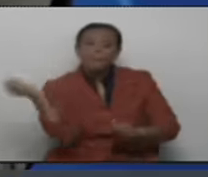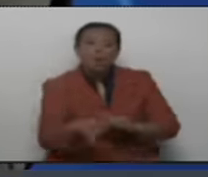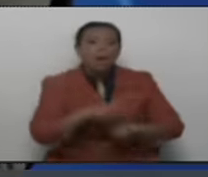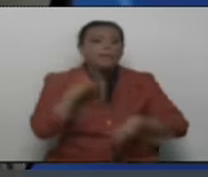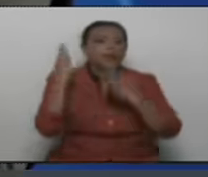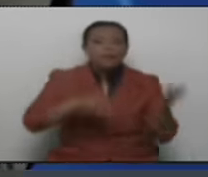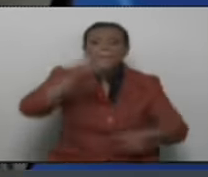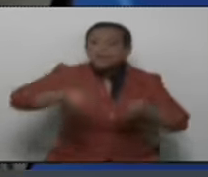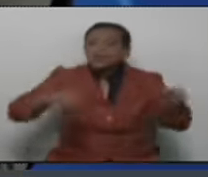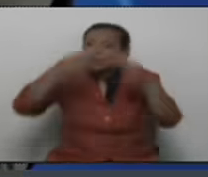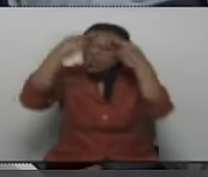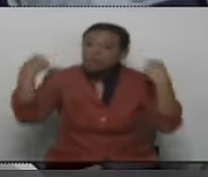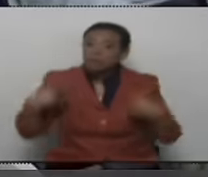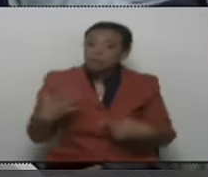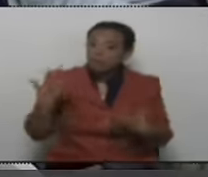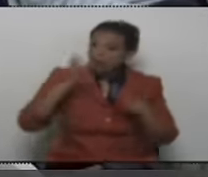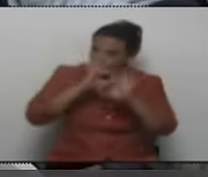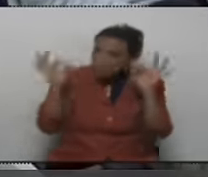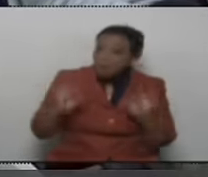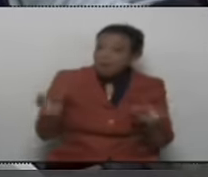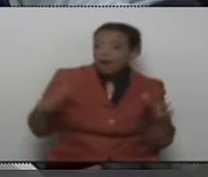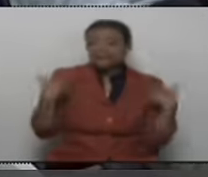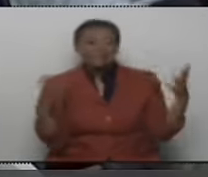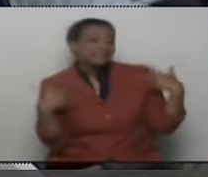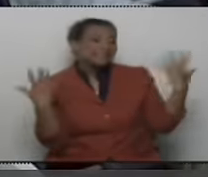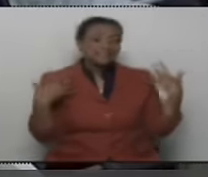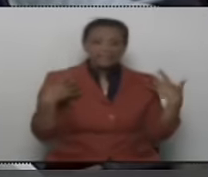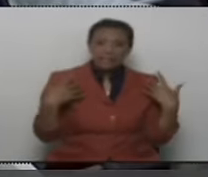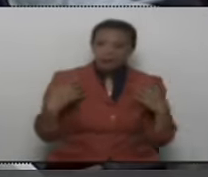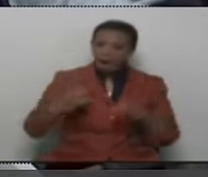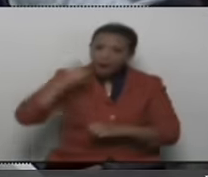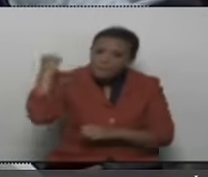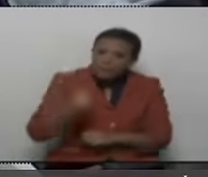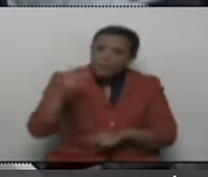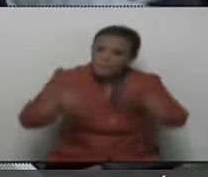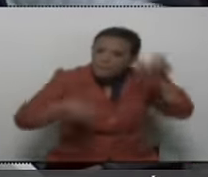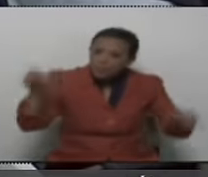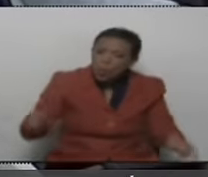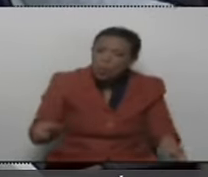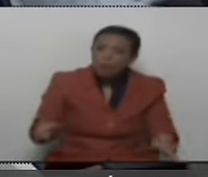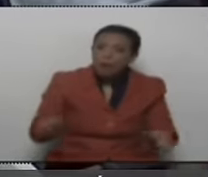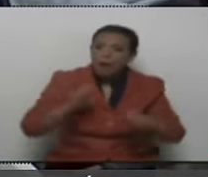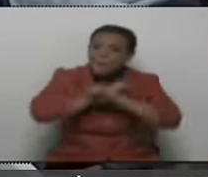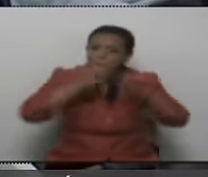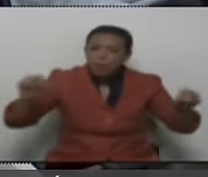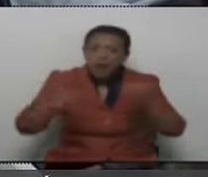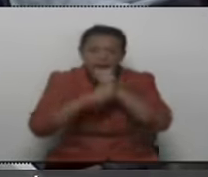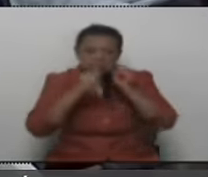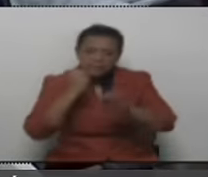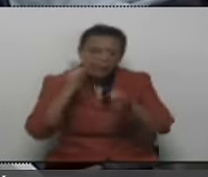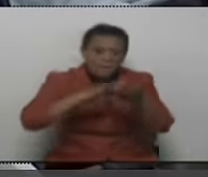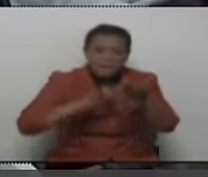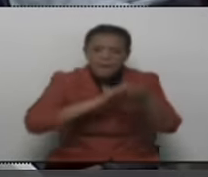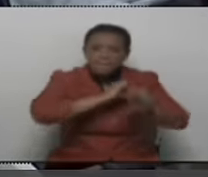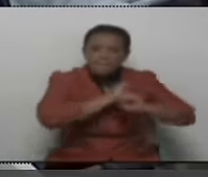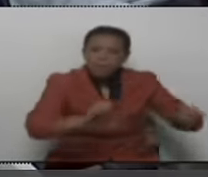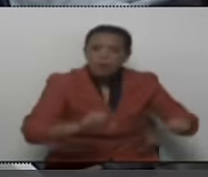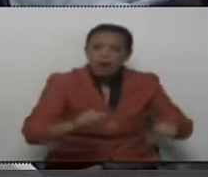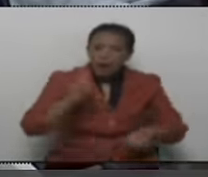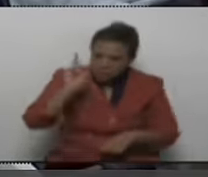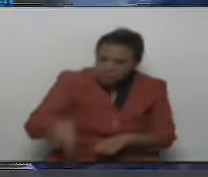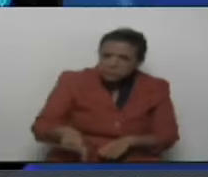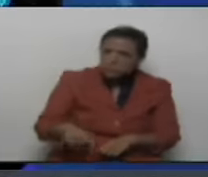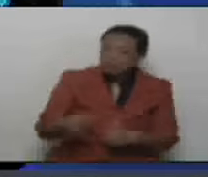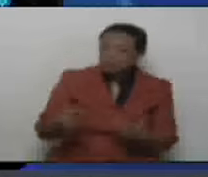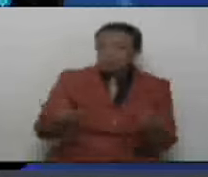aquí, ¿ah? Turismo de aventura se puede llamar, ¿ah? Turismo explosivo, ¿eh? Entonces